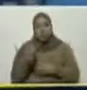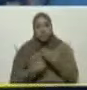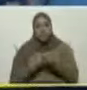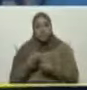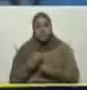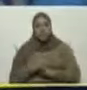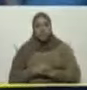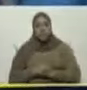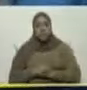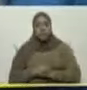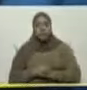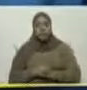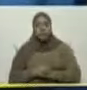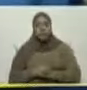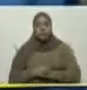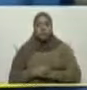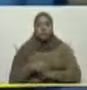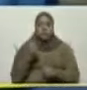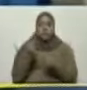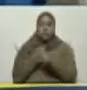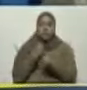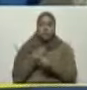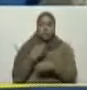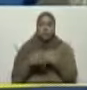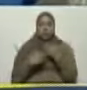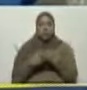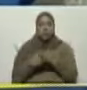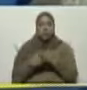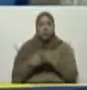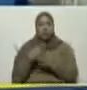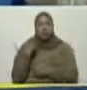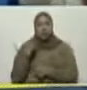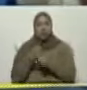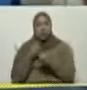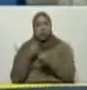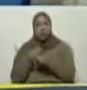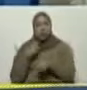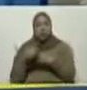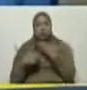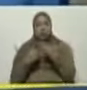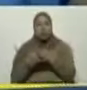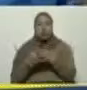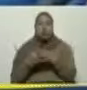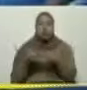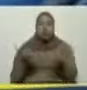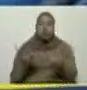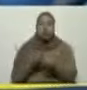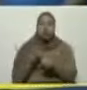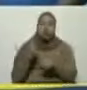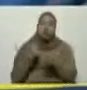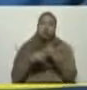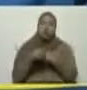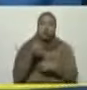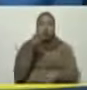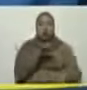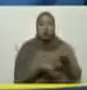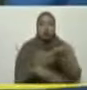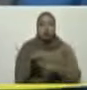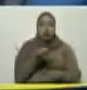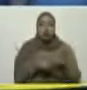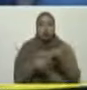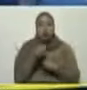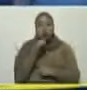sib vamos a comprar unos filtros ni un filtro si vamos a comprar algún componente químico